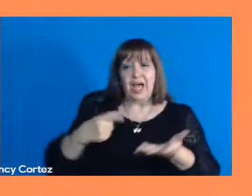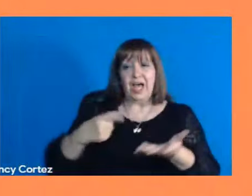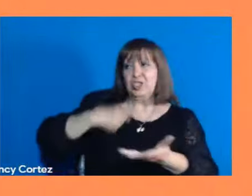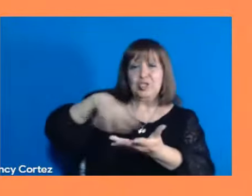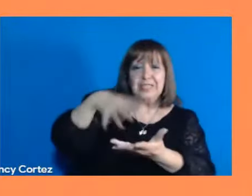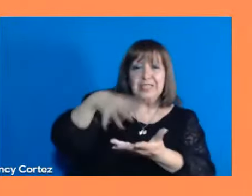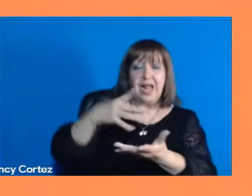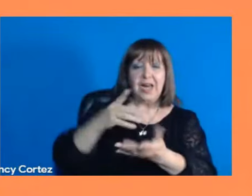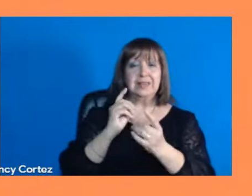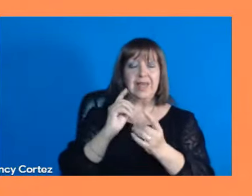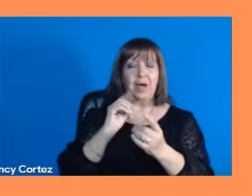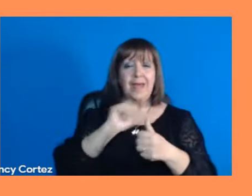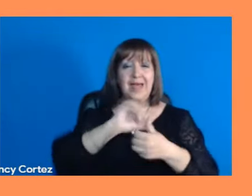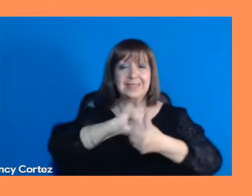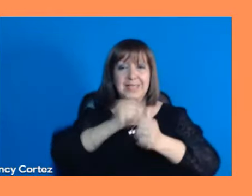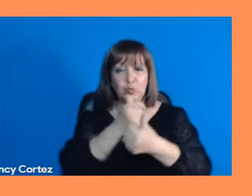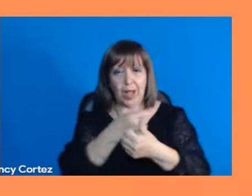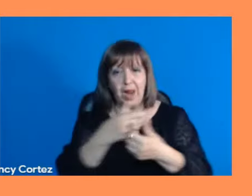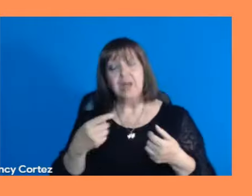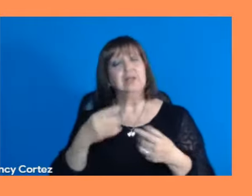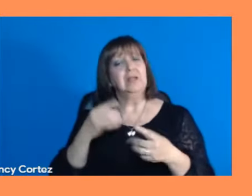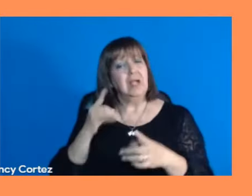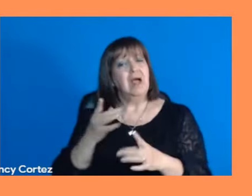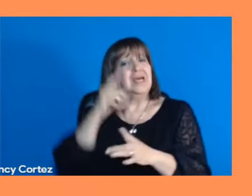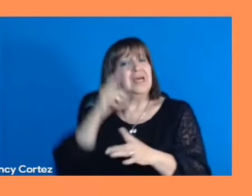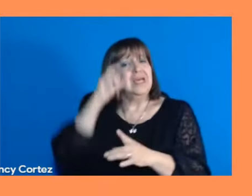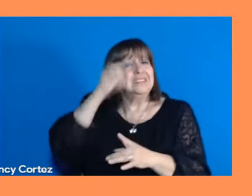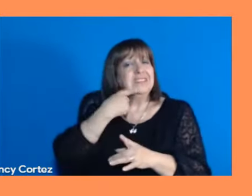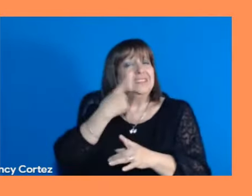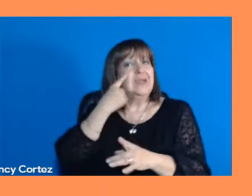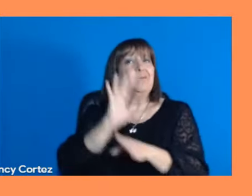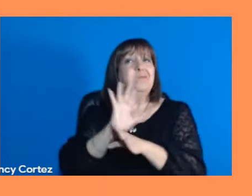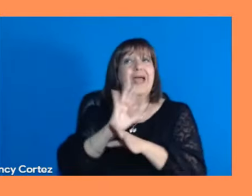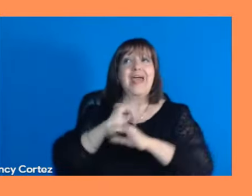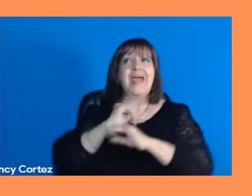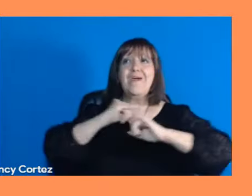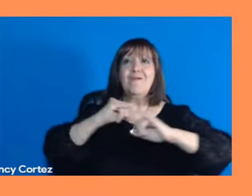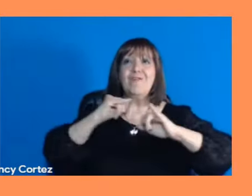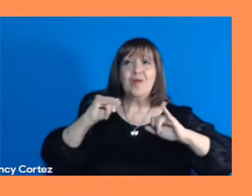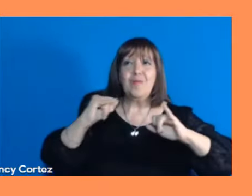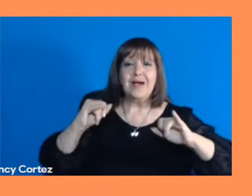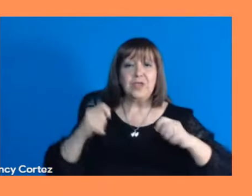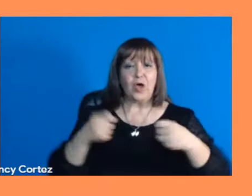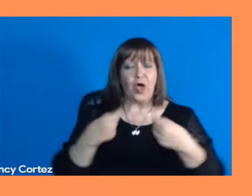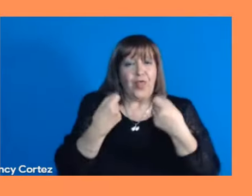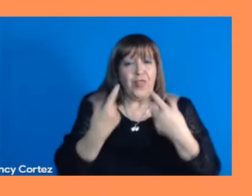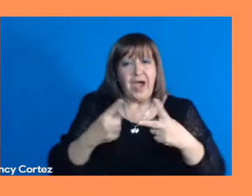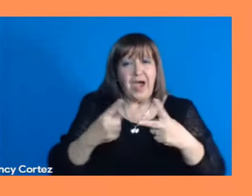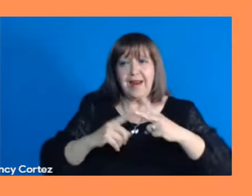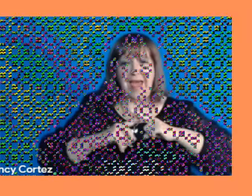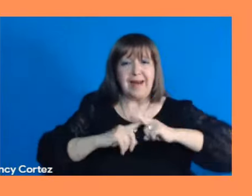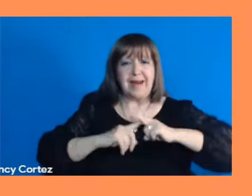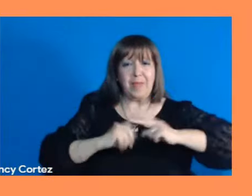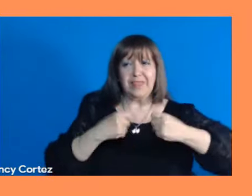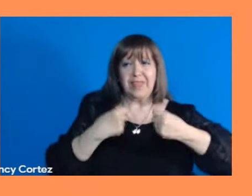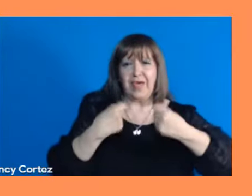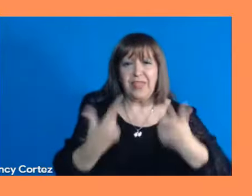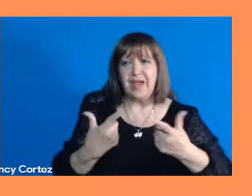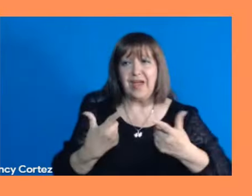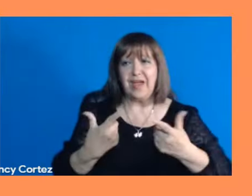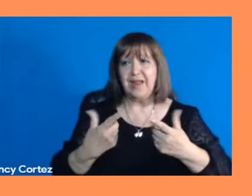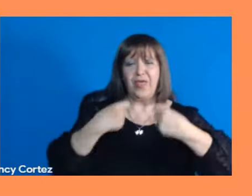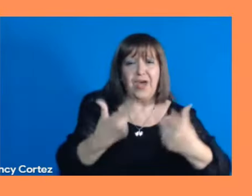información, pero también herramientas para tomar decisiones respecto a la